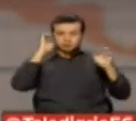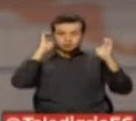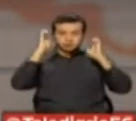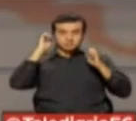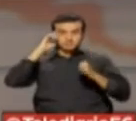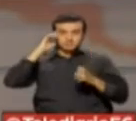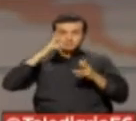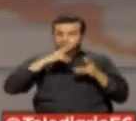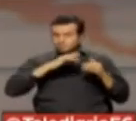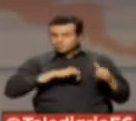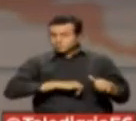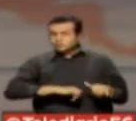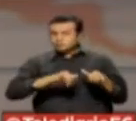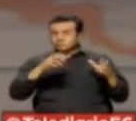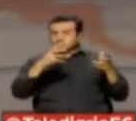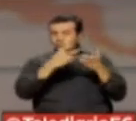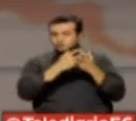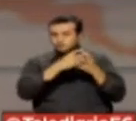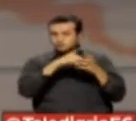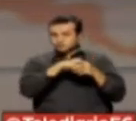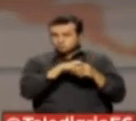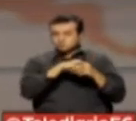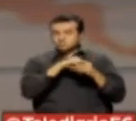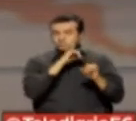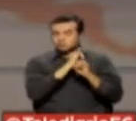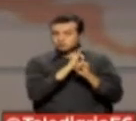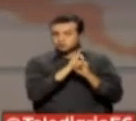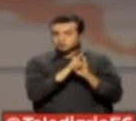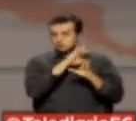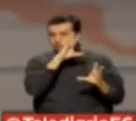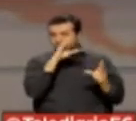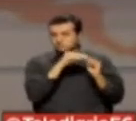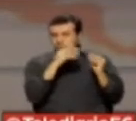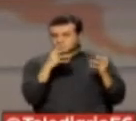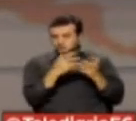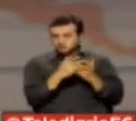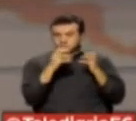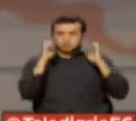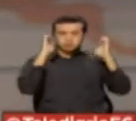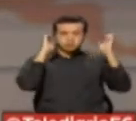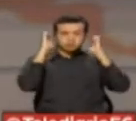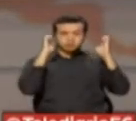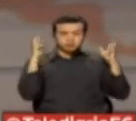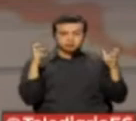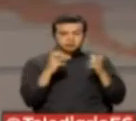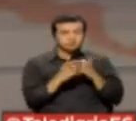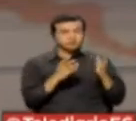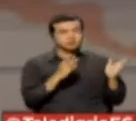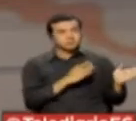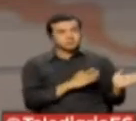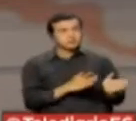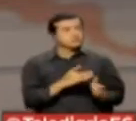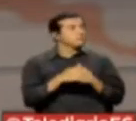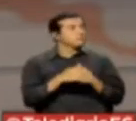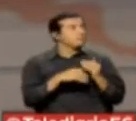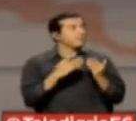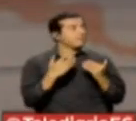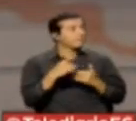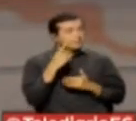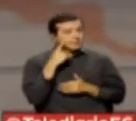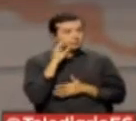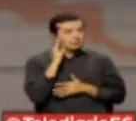sostenida e intersectorial institucionalizada además estrategia institucionalizada luego la